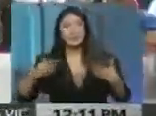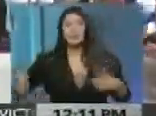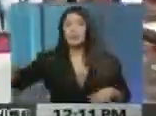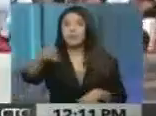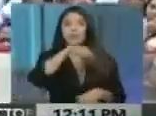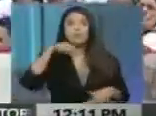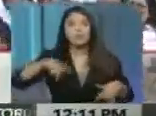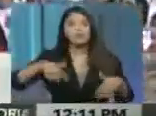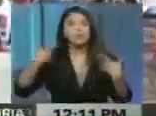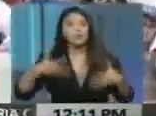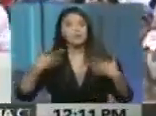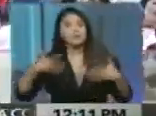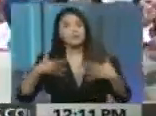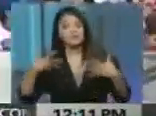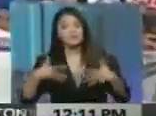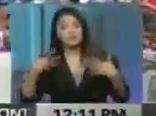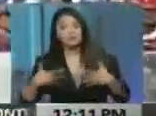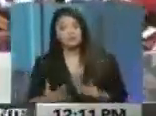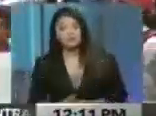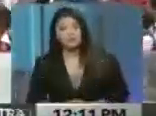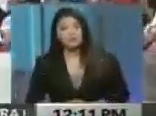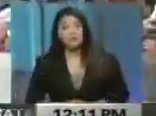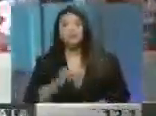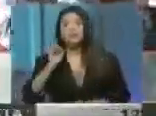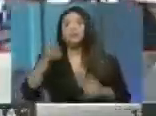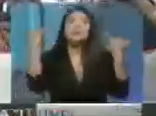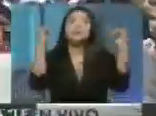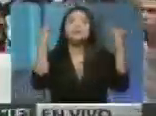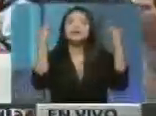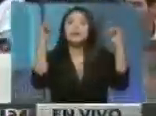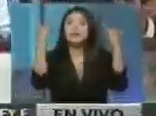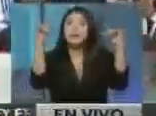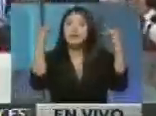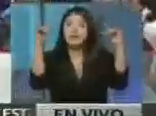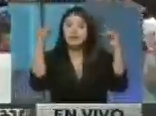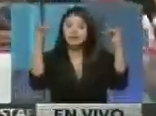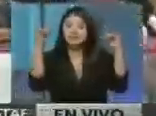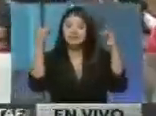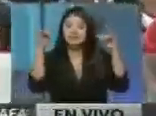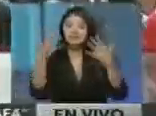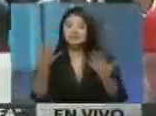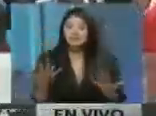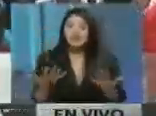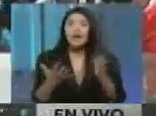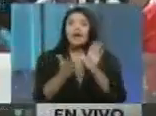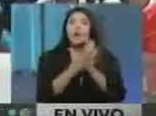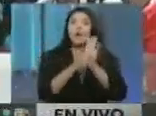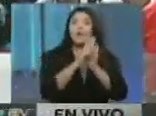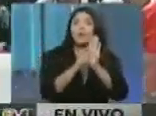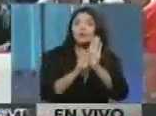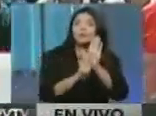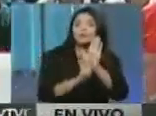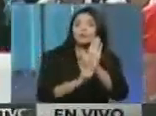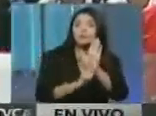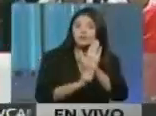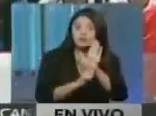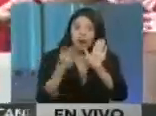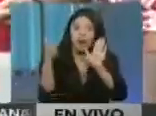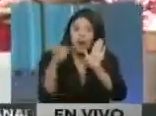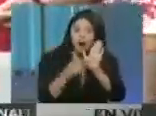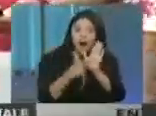porque debemos celebrar que la Constitución se puso en